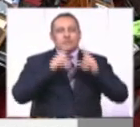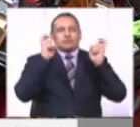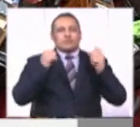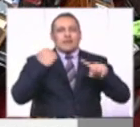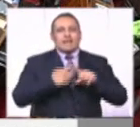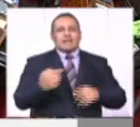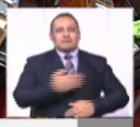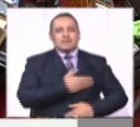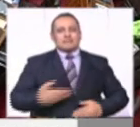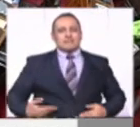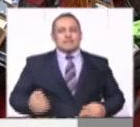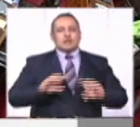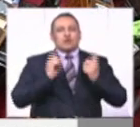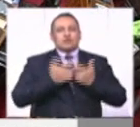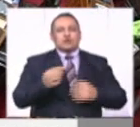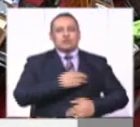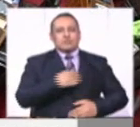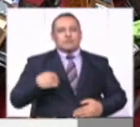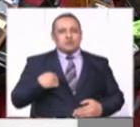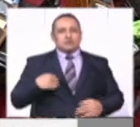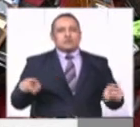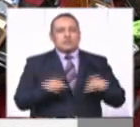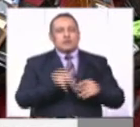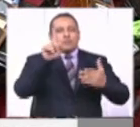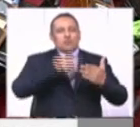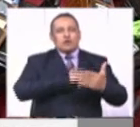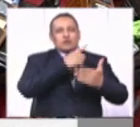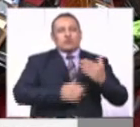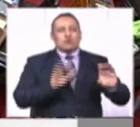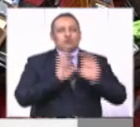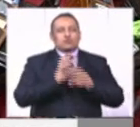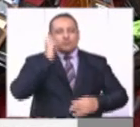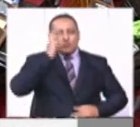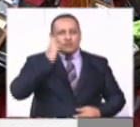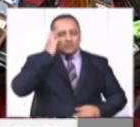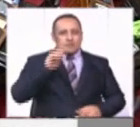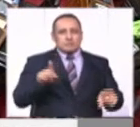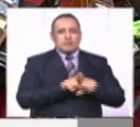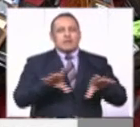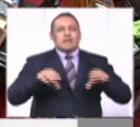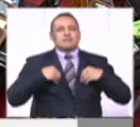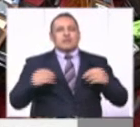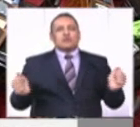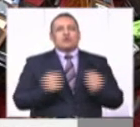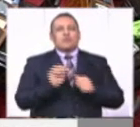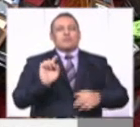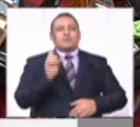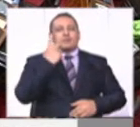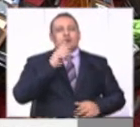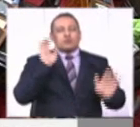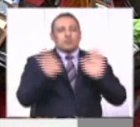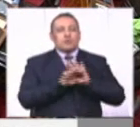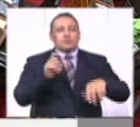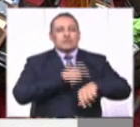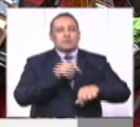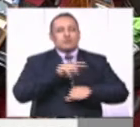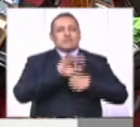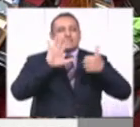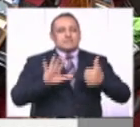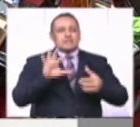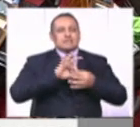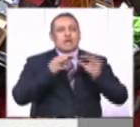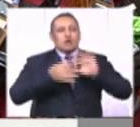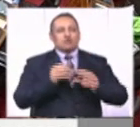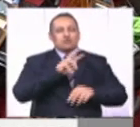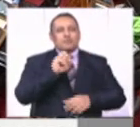de expresidente del Consejo de ministros por infracción de la Constitución considerando primero con fecha 16 de agosto de